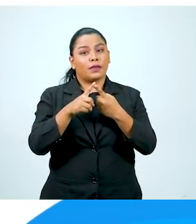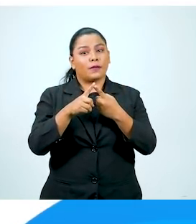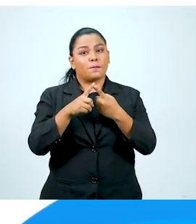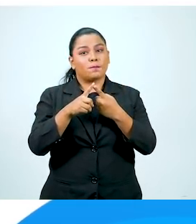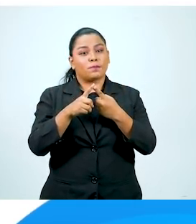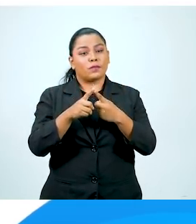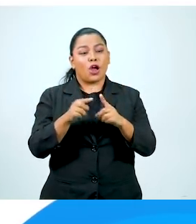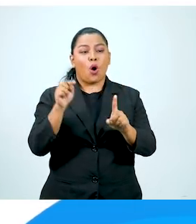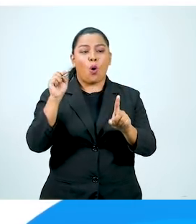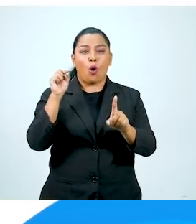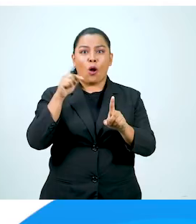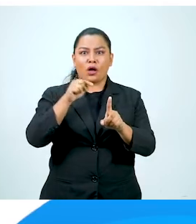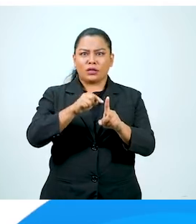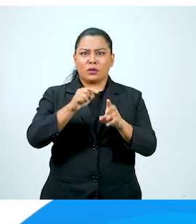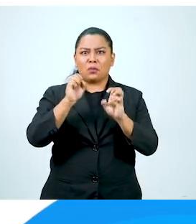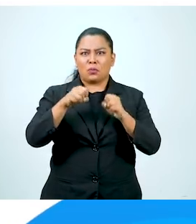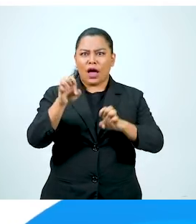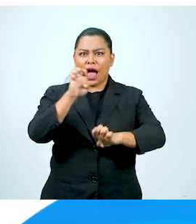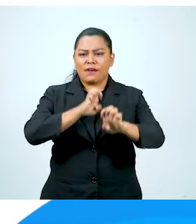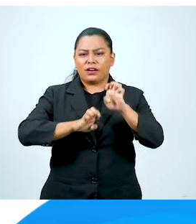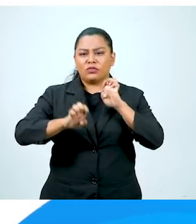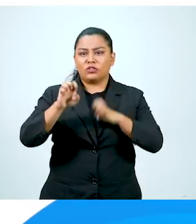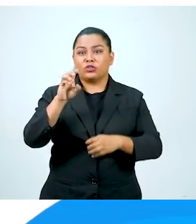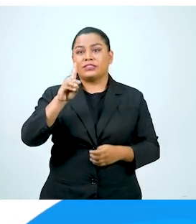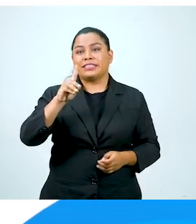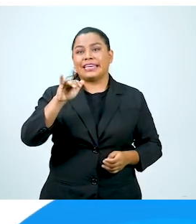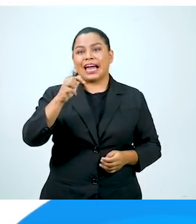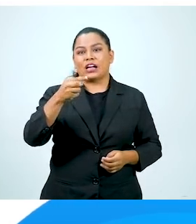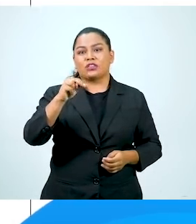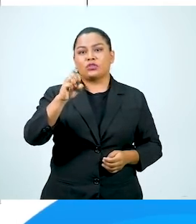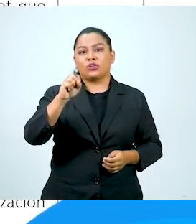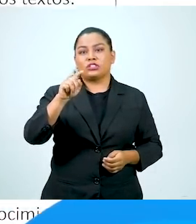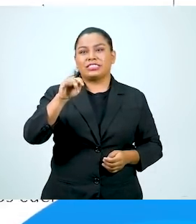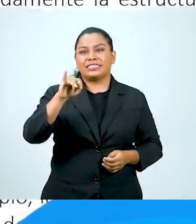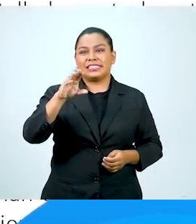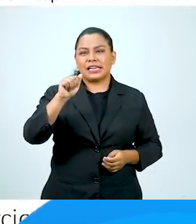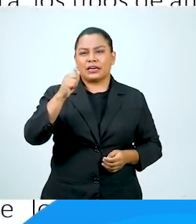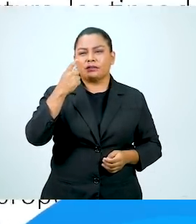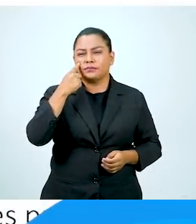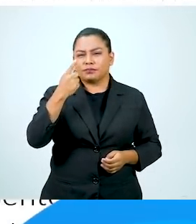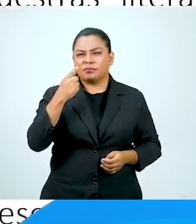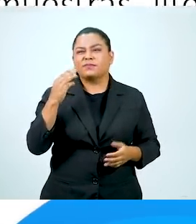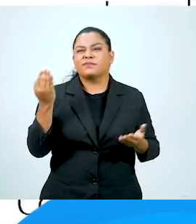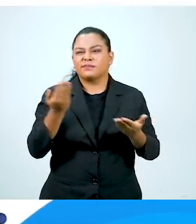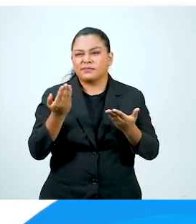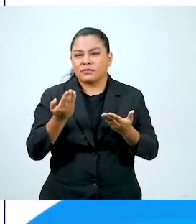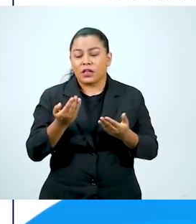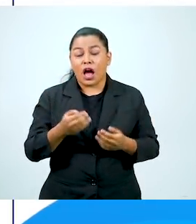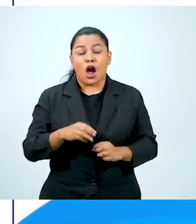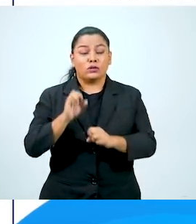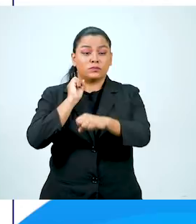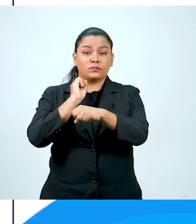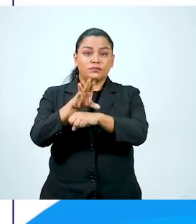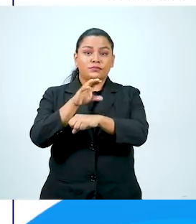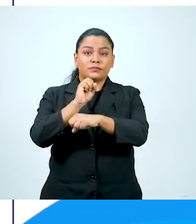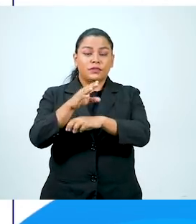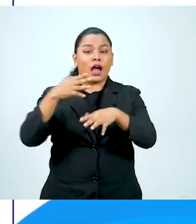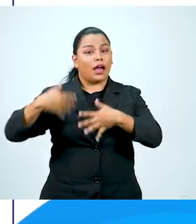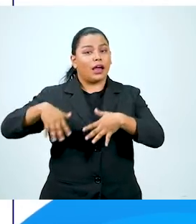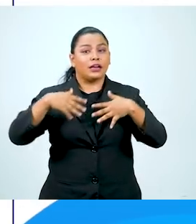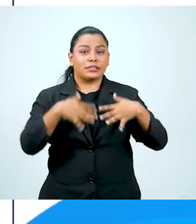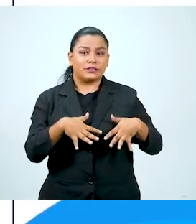el de las orientaciones para la evaluación diagnóstica. En este lo que encontrarán son sugerencias